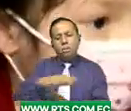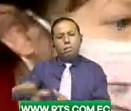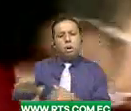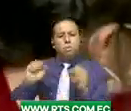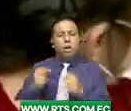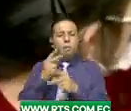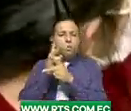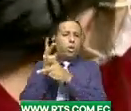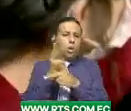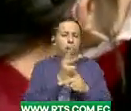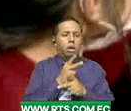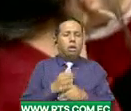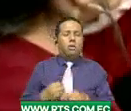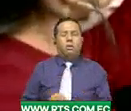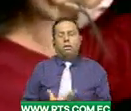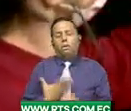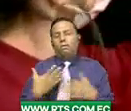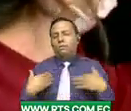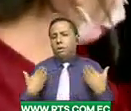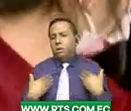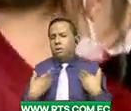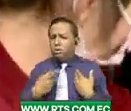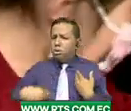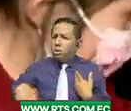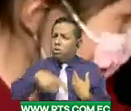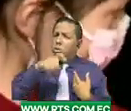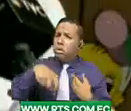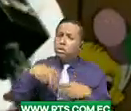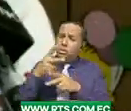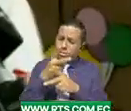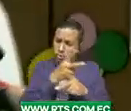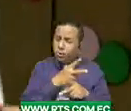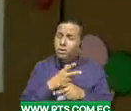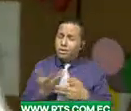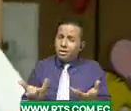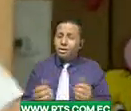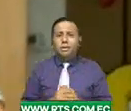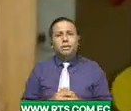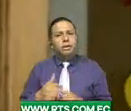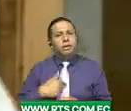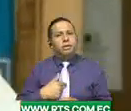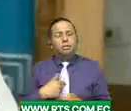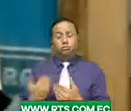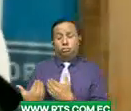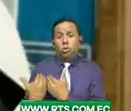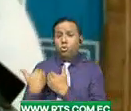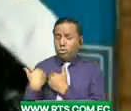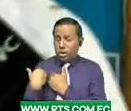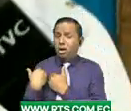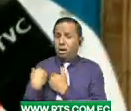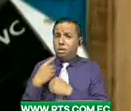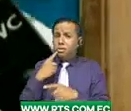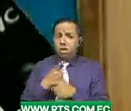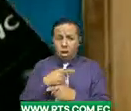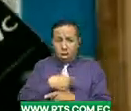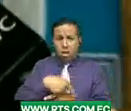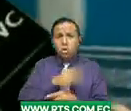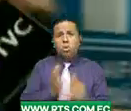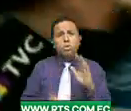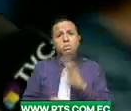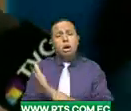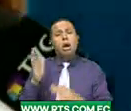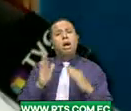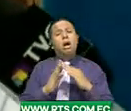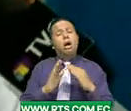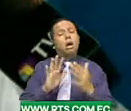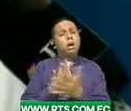feliz, de verdad, de que por fin estén vacunados. Ellos también tienen que estar protegidos. Muy responsable porque ya están en presenciales